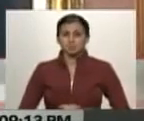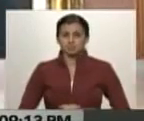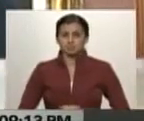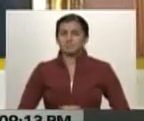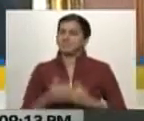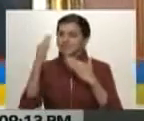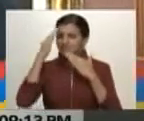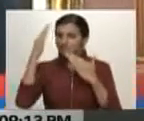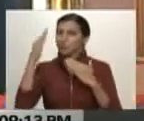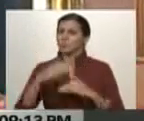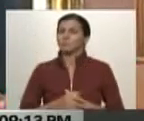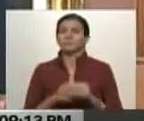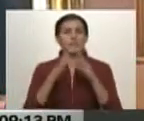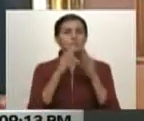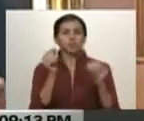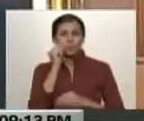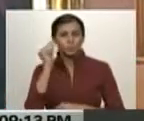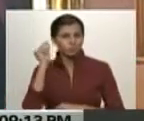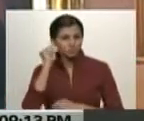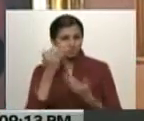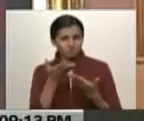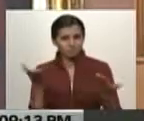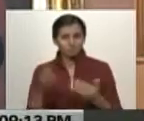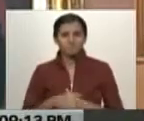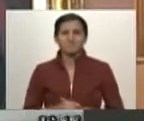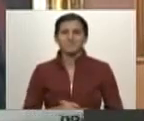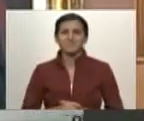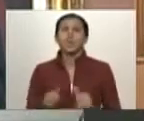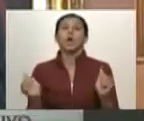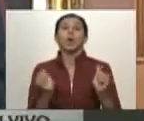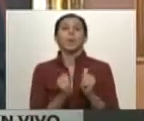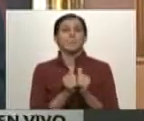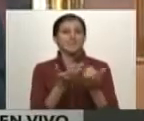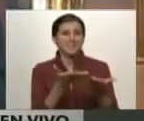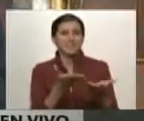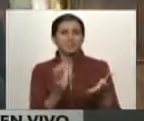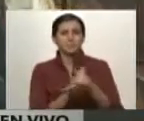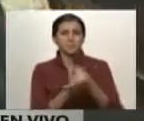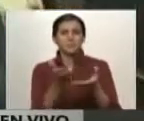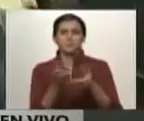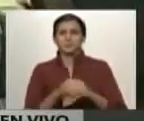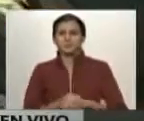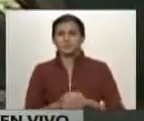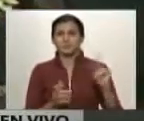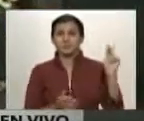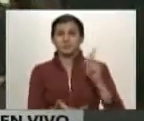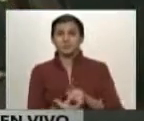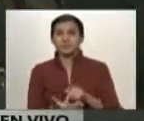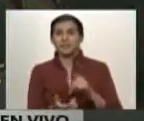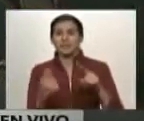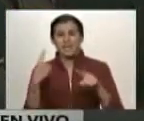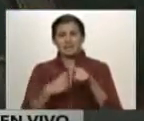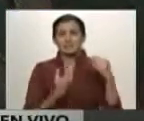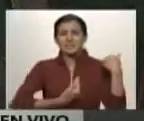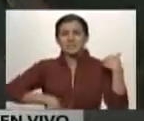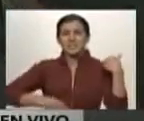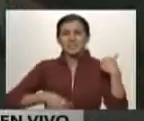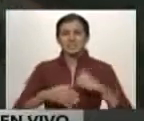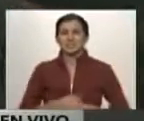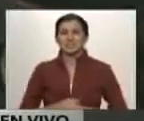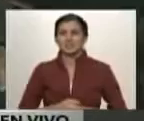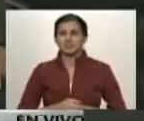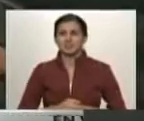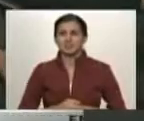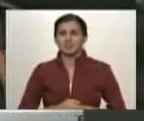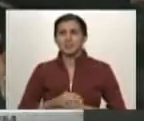saludo a todos y a todos compañeros aquí tenemos el expresidente mel